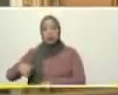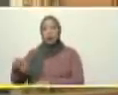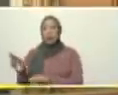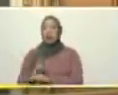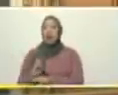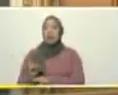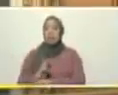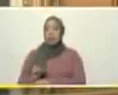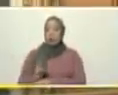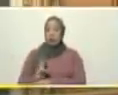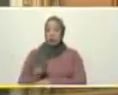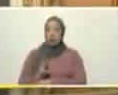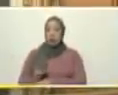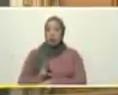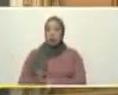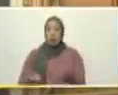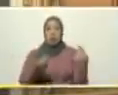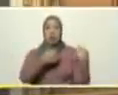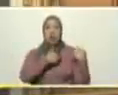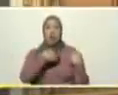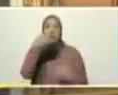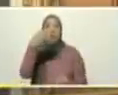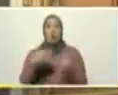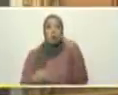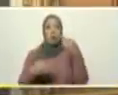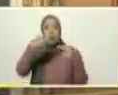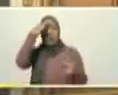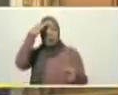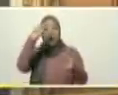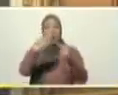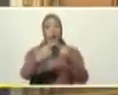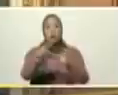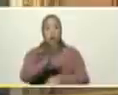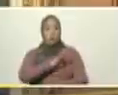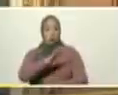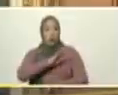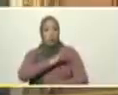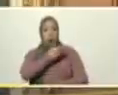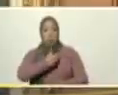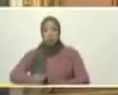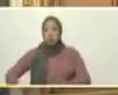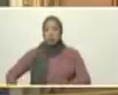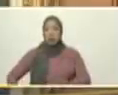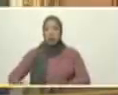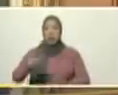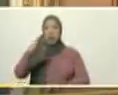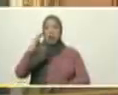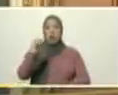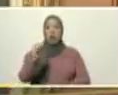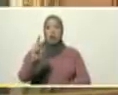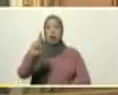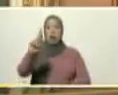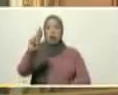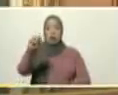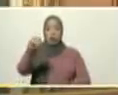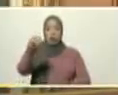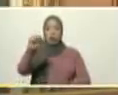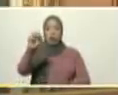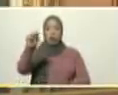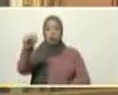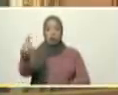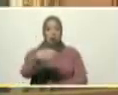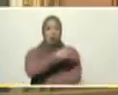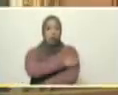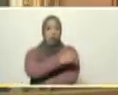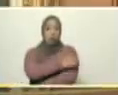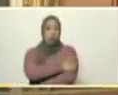inmediatamente, la autojuramentación de Pedro Carmona Estanga, un